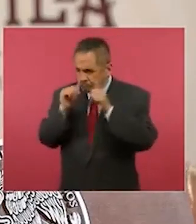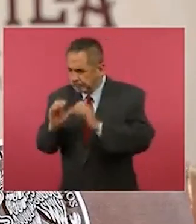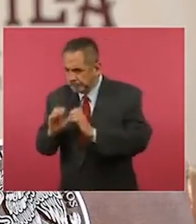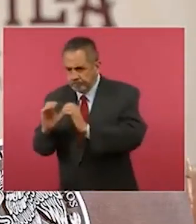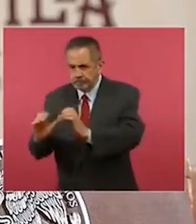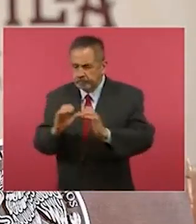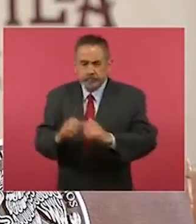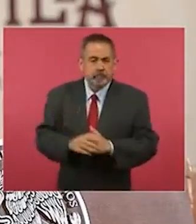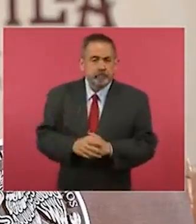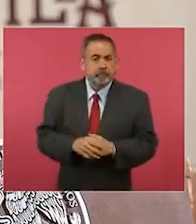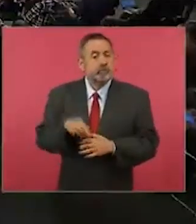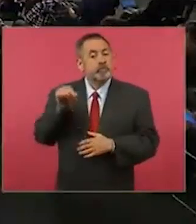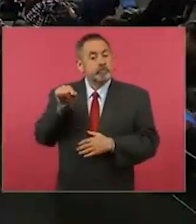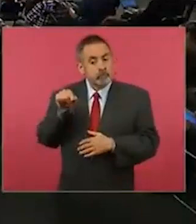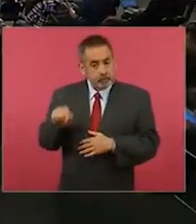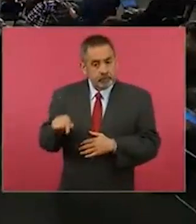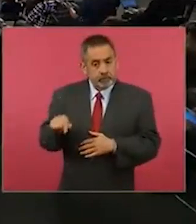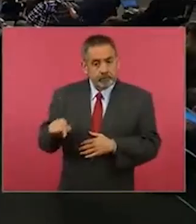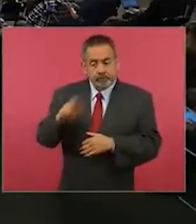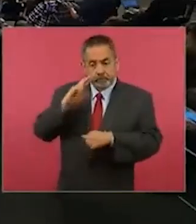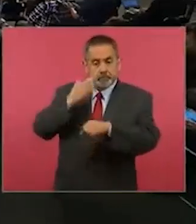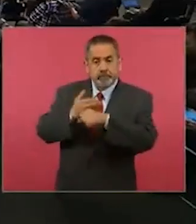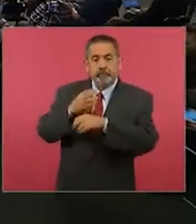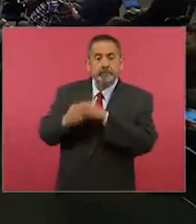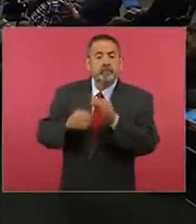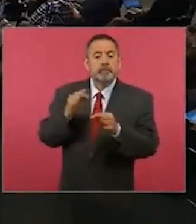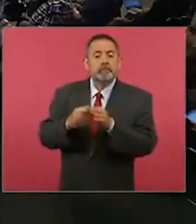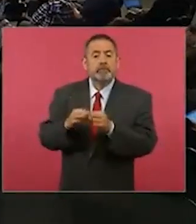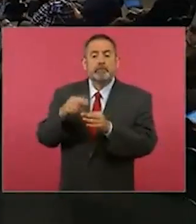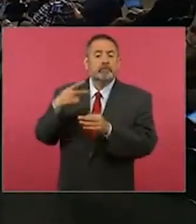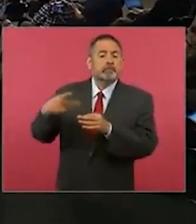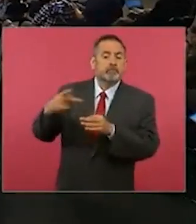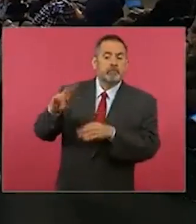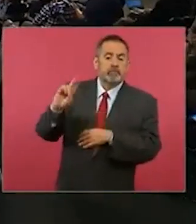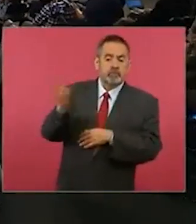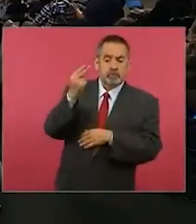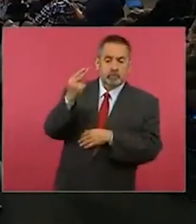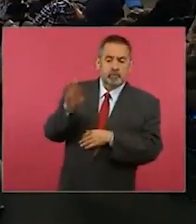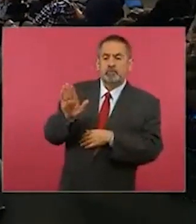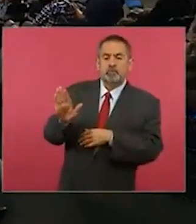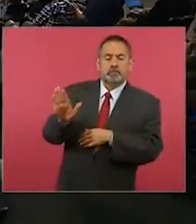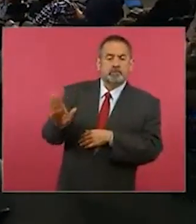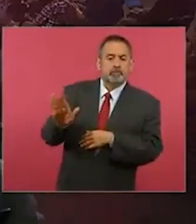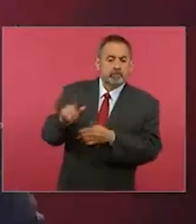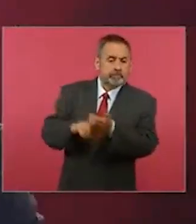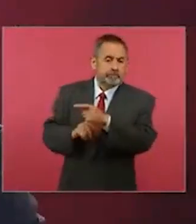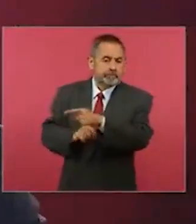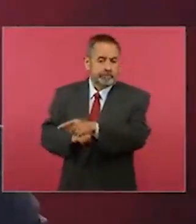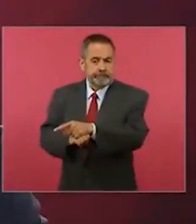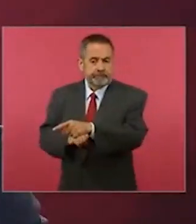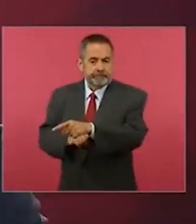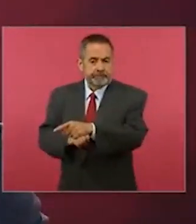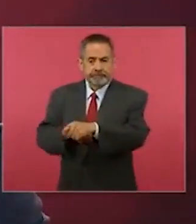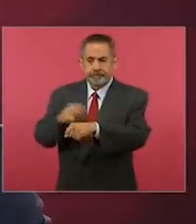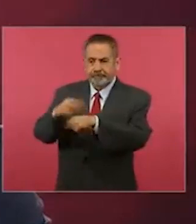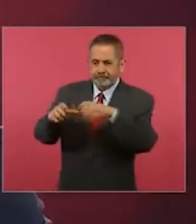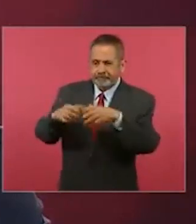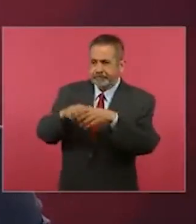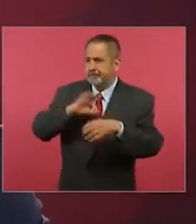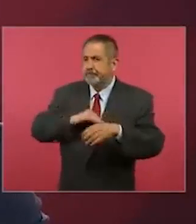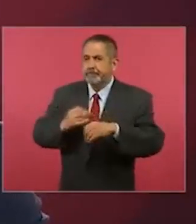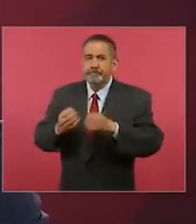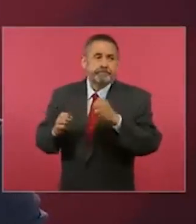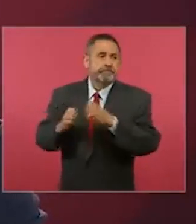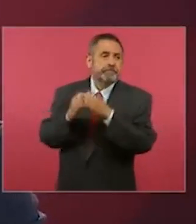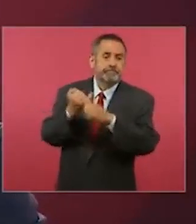El comunicado que producen ayer, lo dice el propio comunicado, tiene como principal enfoque el considerar la protección de la